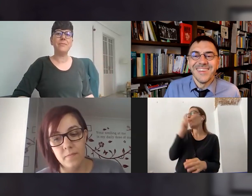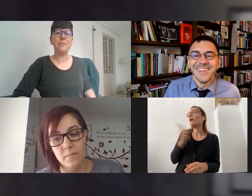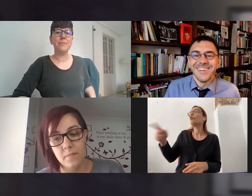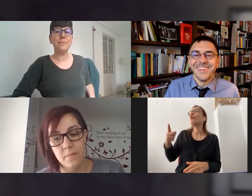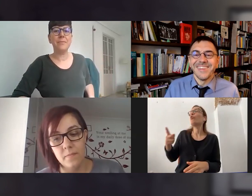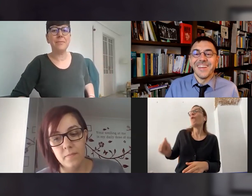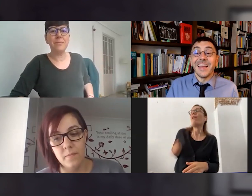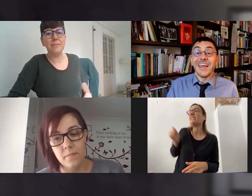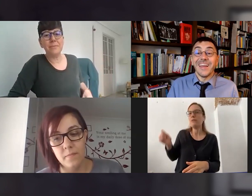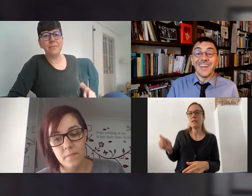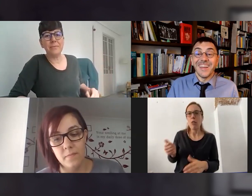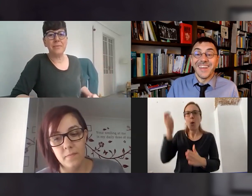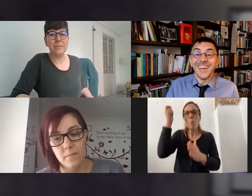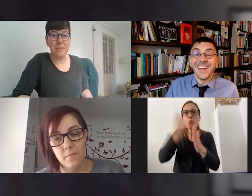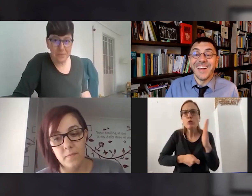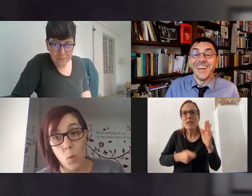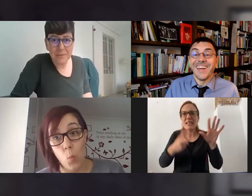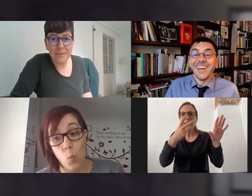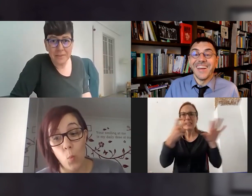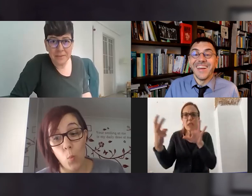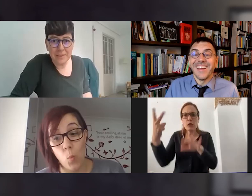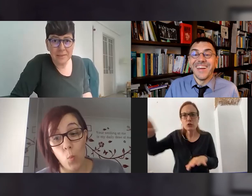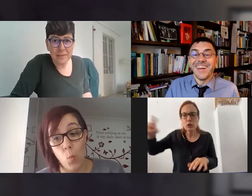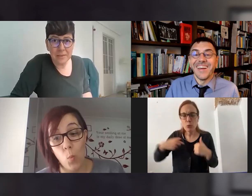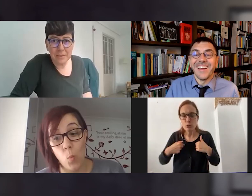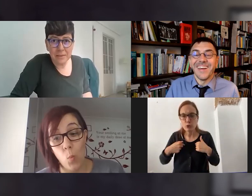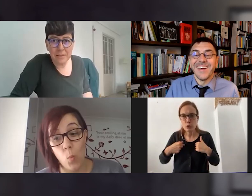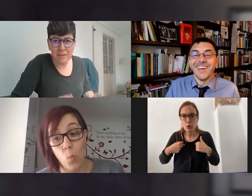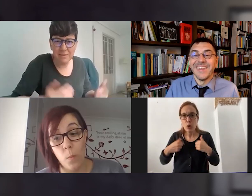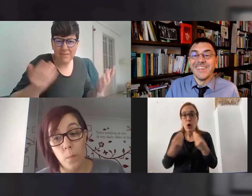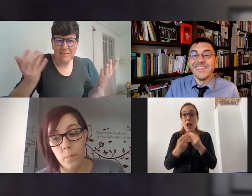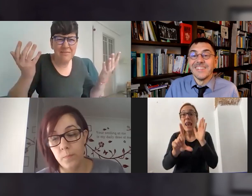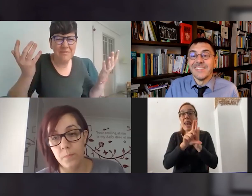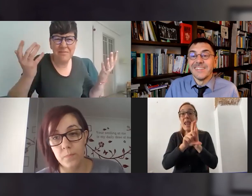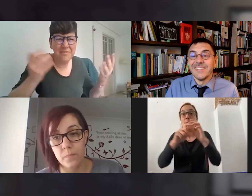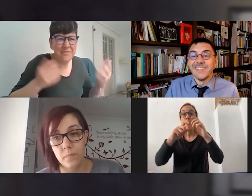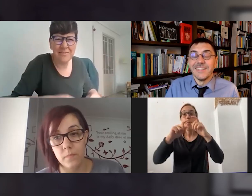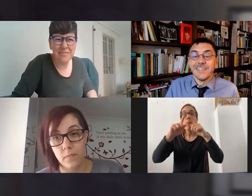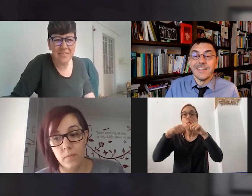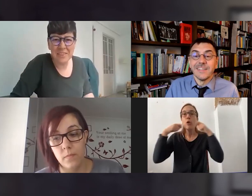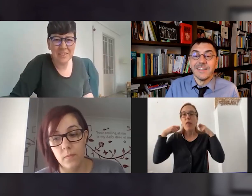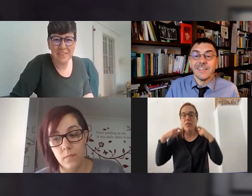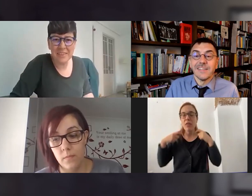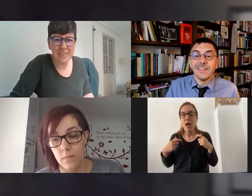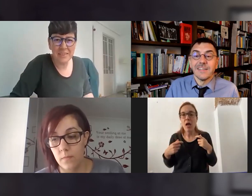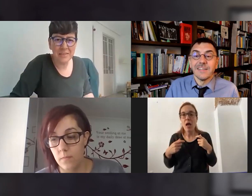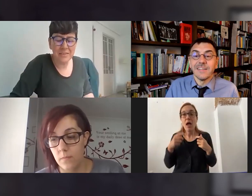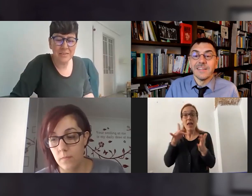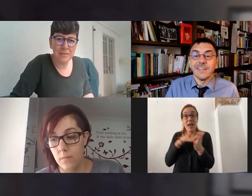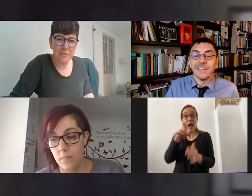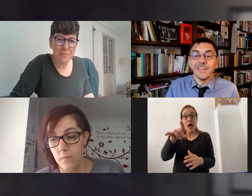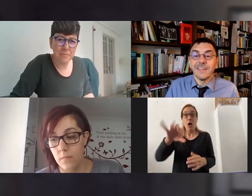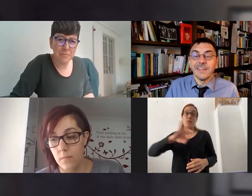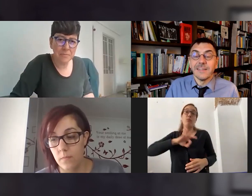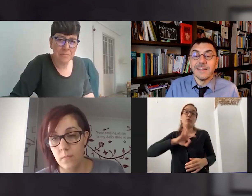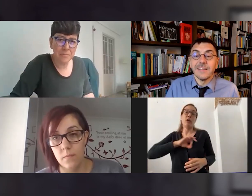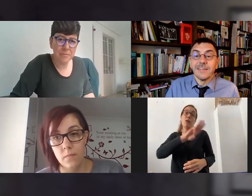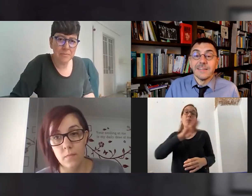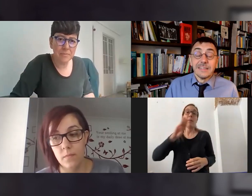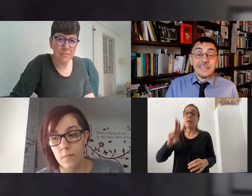Me cayó una multa de 700 euros. Con la ley Mordaza. Pero efectivamente esto a un diputado del Partido Popular nunca se lo habrían